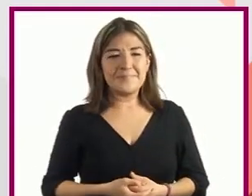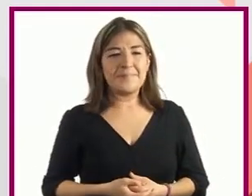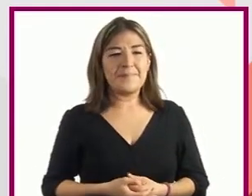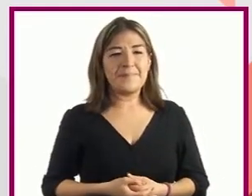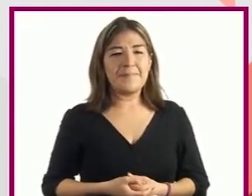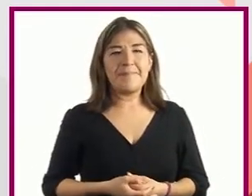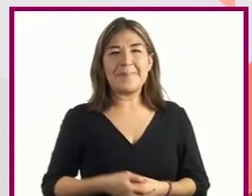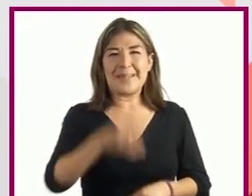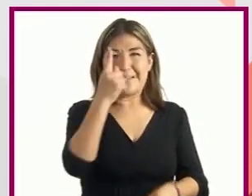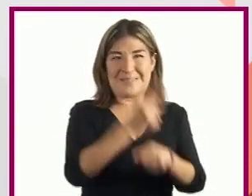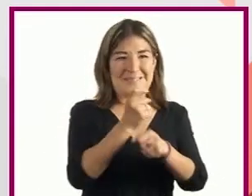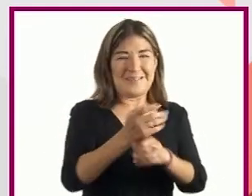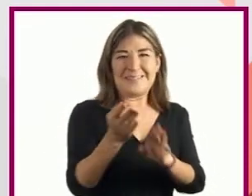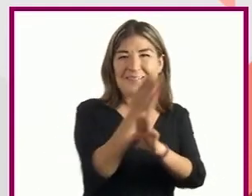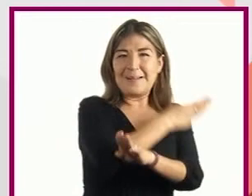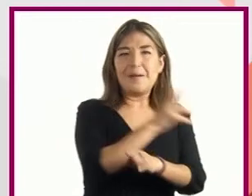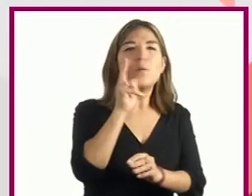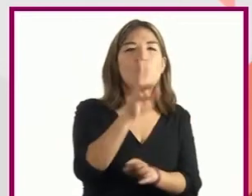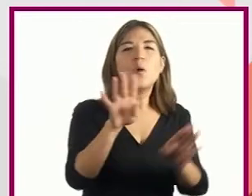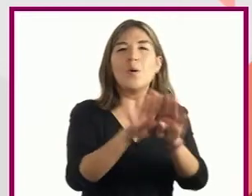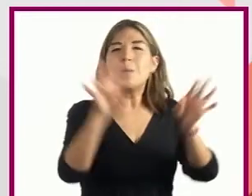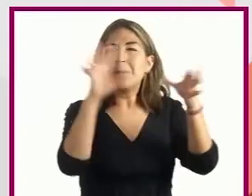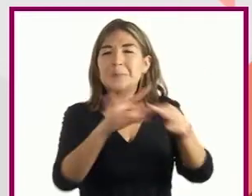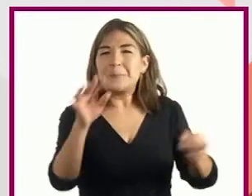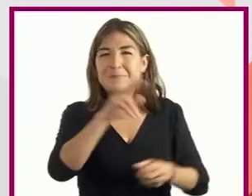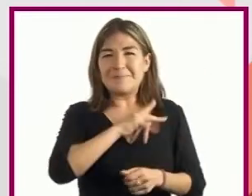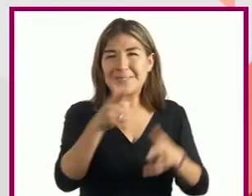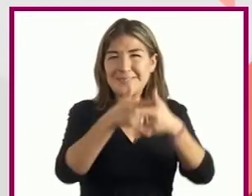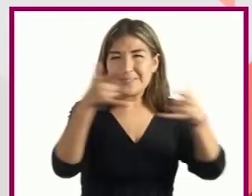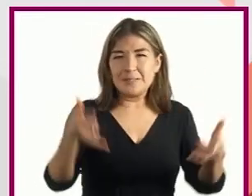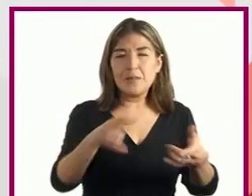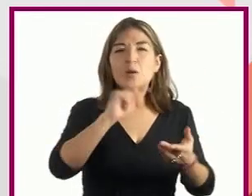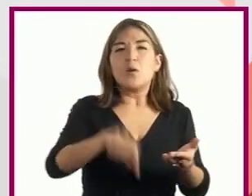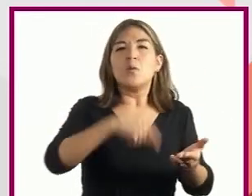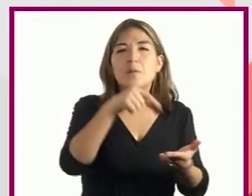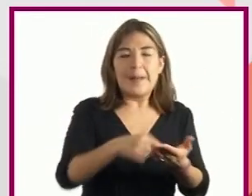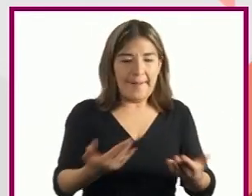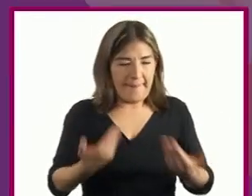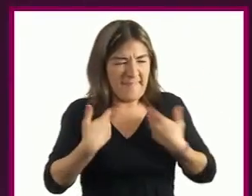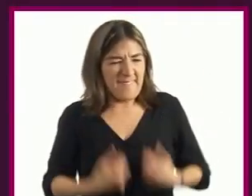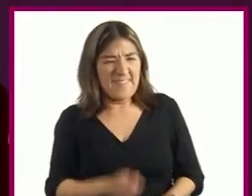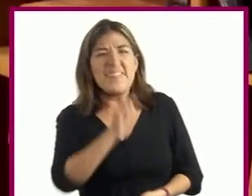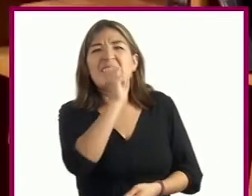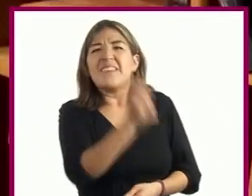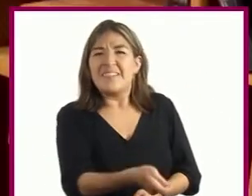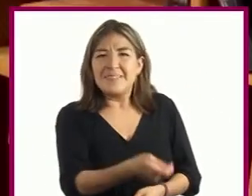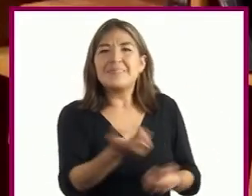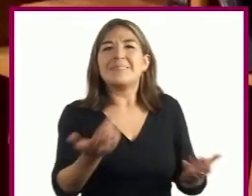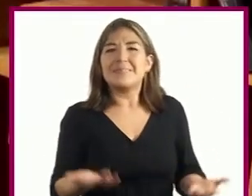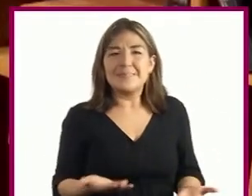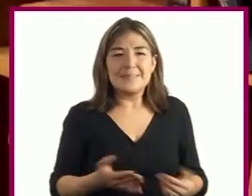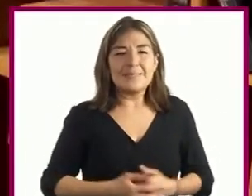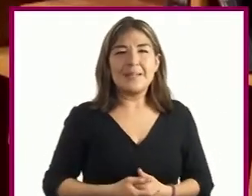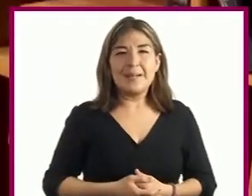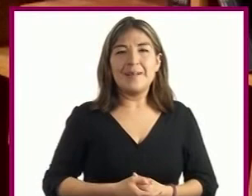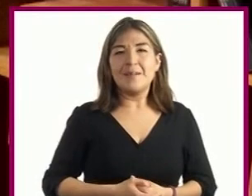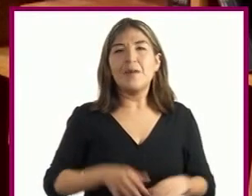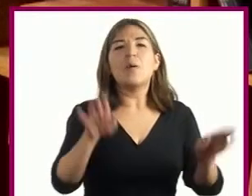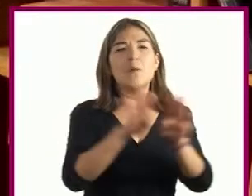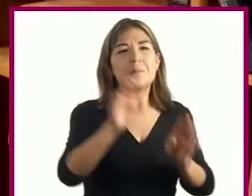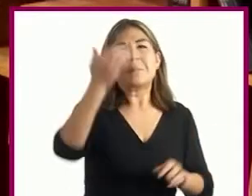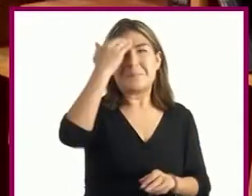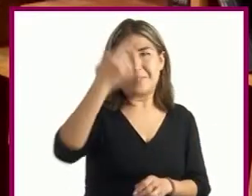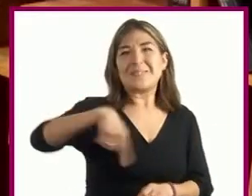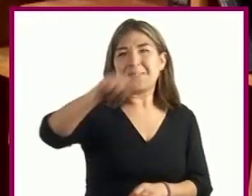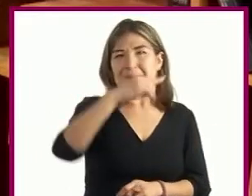Como el primer paso para ubicar mi narración en un espacio es entender el cuento, y este lo conocemos muy